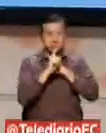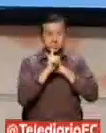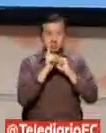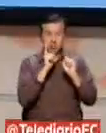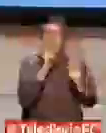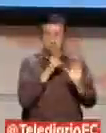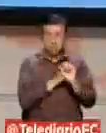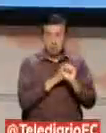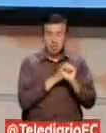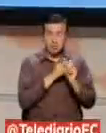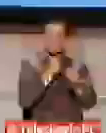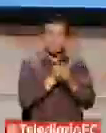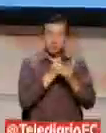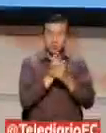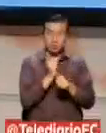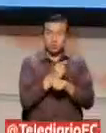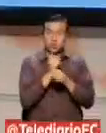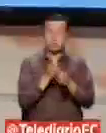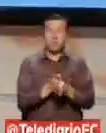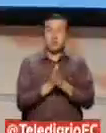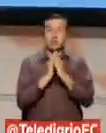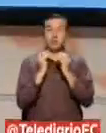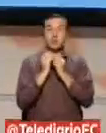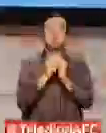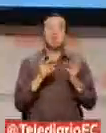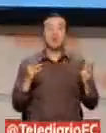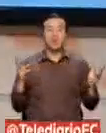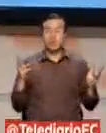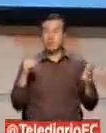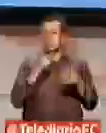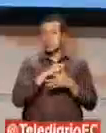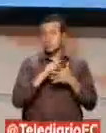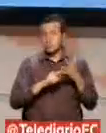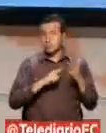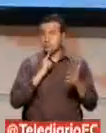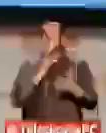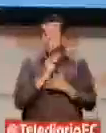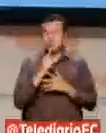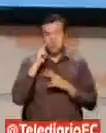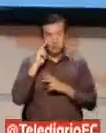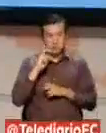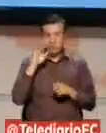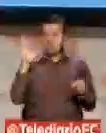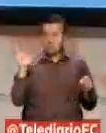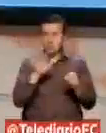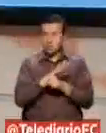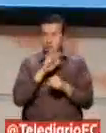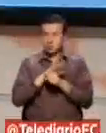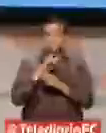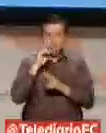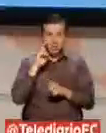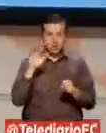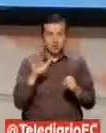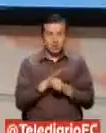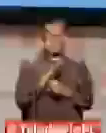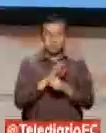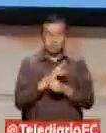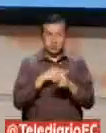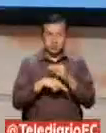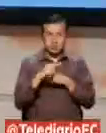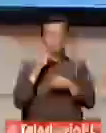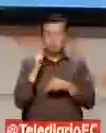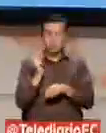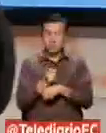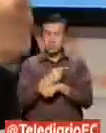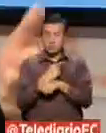de estos helicópteros. Hemos solicitado en este informe que se pueda realizar una investigación exhaustiva por parte de la Unidad de Lavados Activos y la